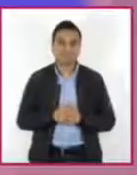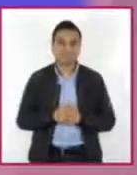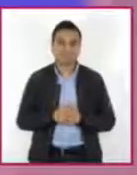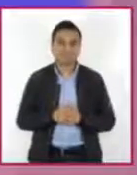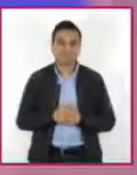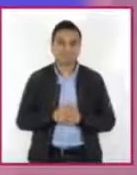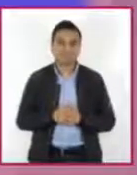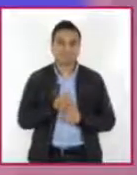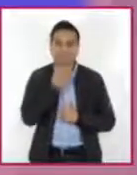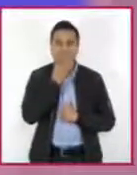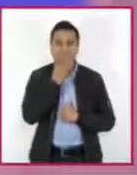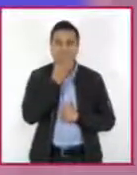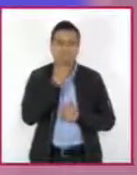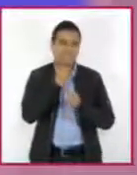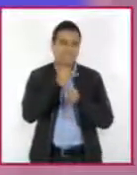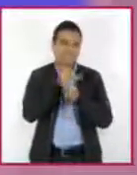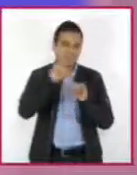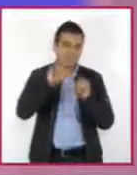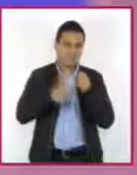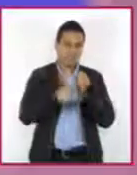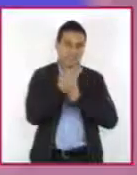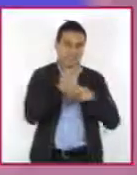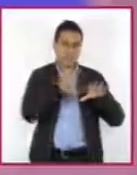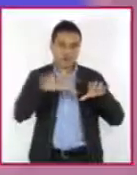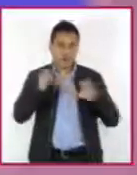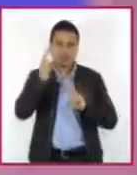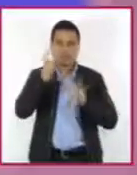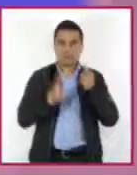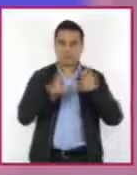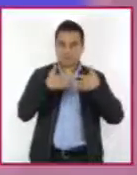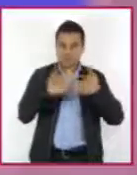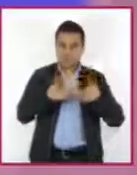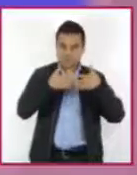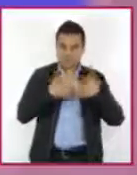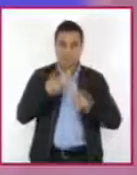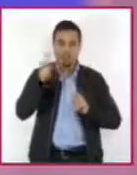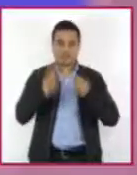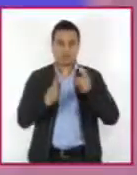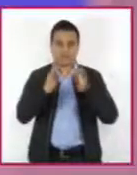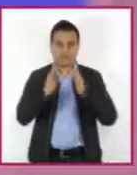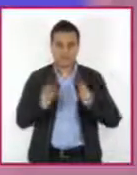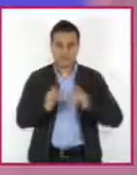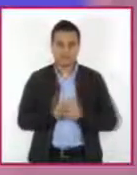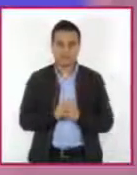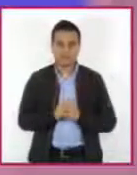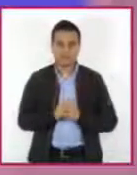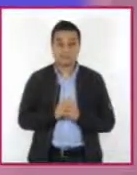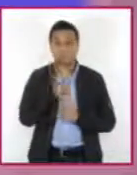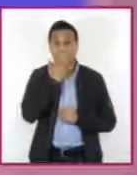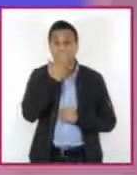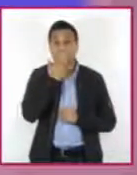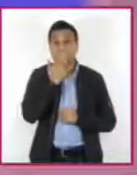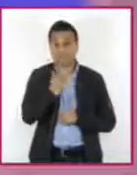Tenemos la independencia de las 13 colonias, la revolución industrial y la revolución francesa. Eso es